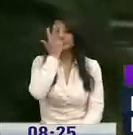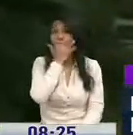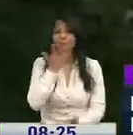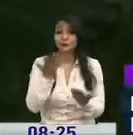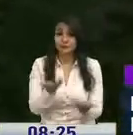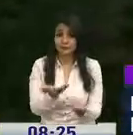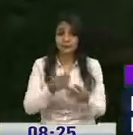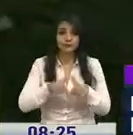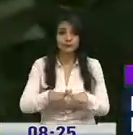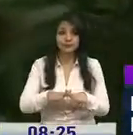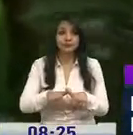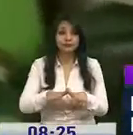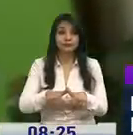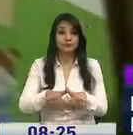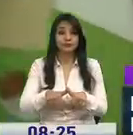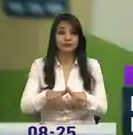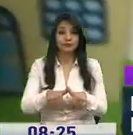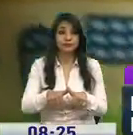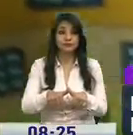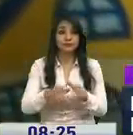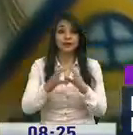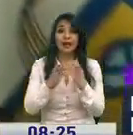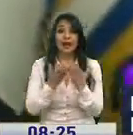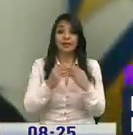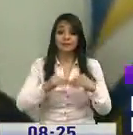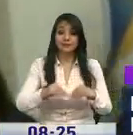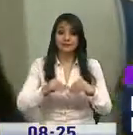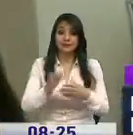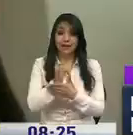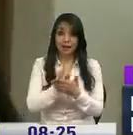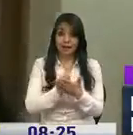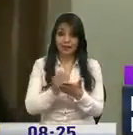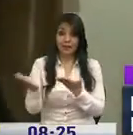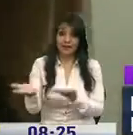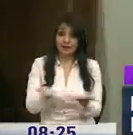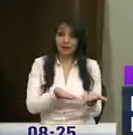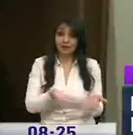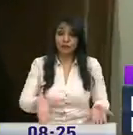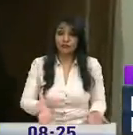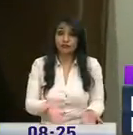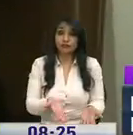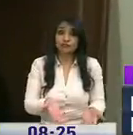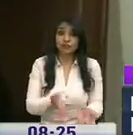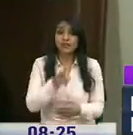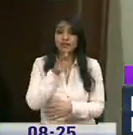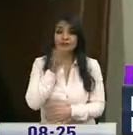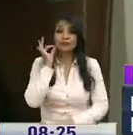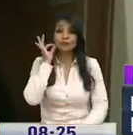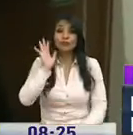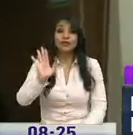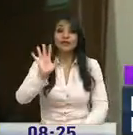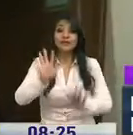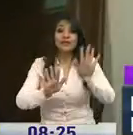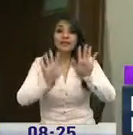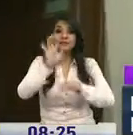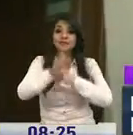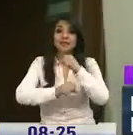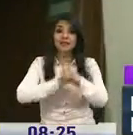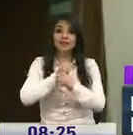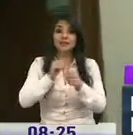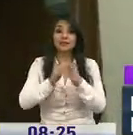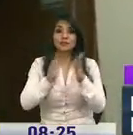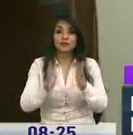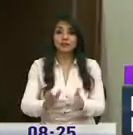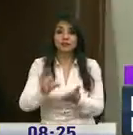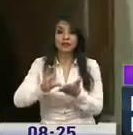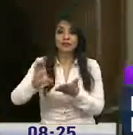que justamente las clases de arte, como este evento, fue promovido por una chica de 15 años, estudiante del